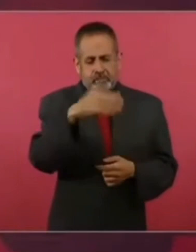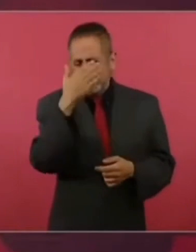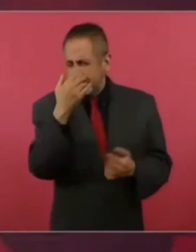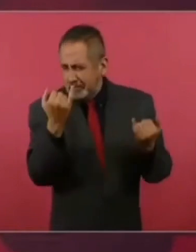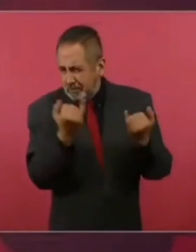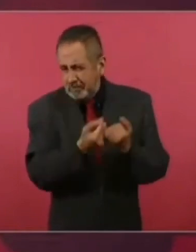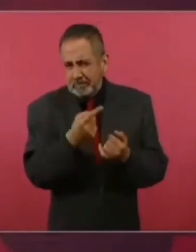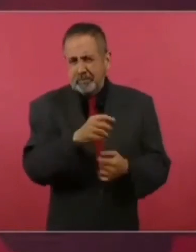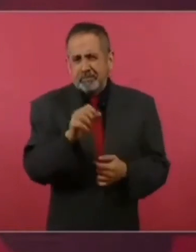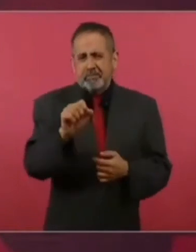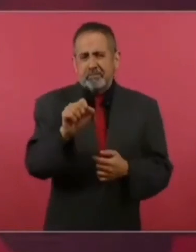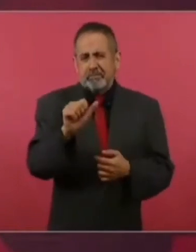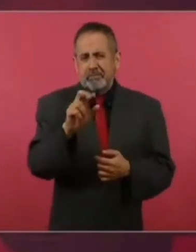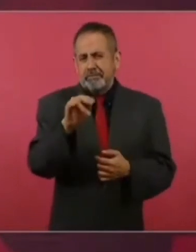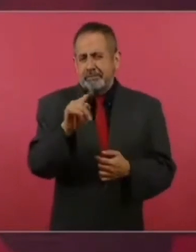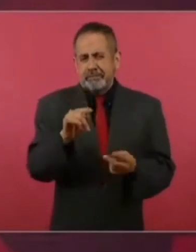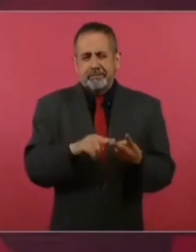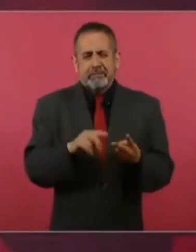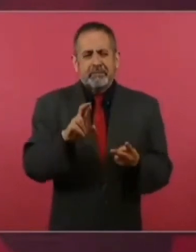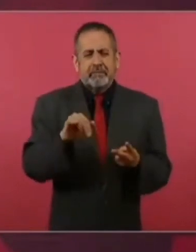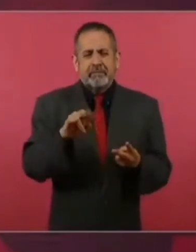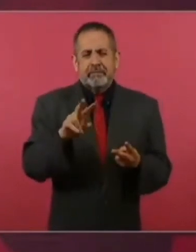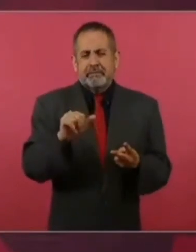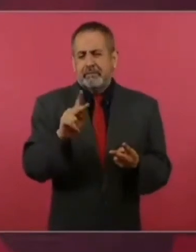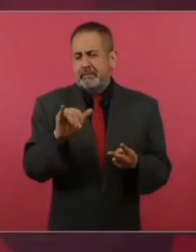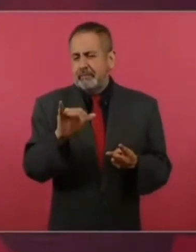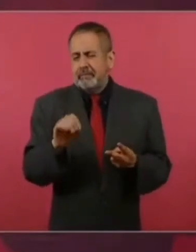Sarmiento, Riva Palacio,